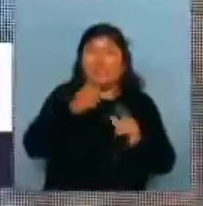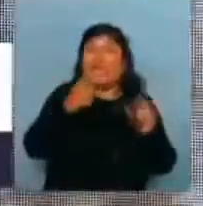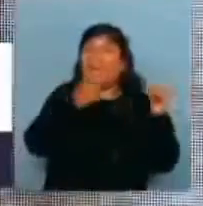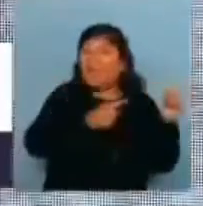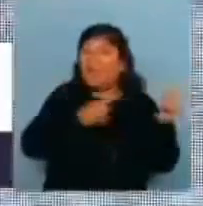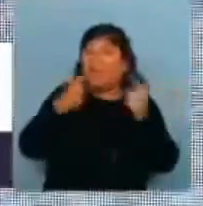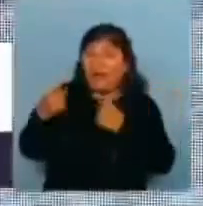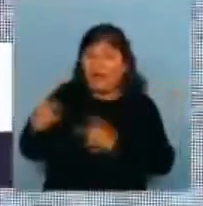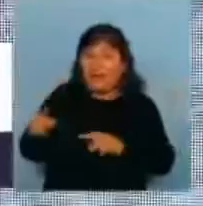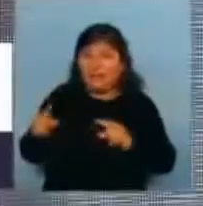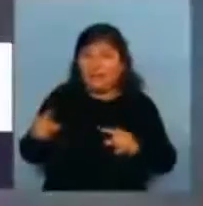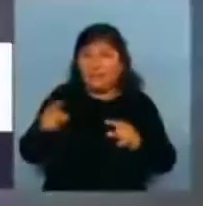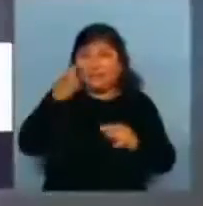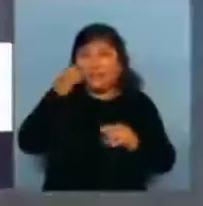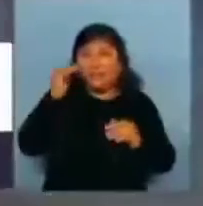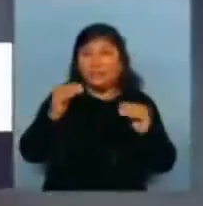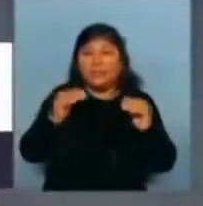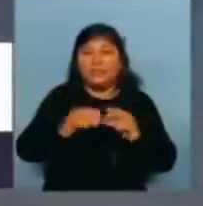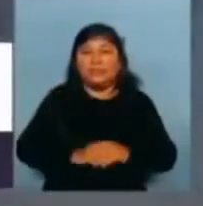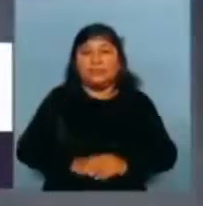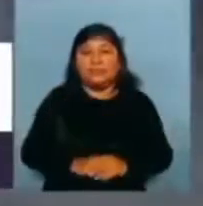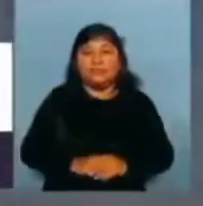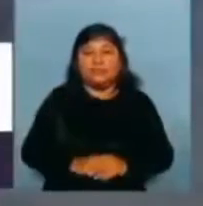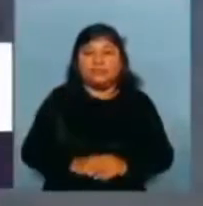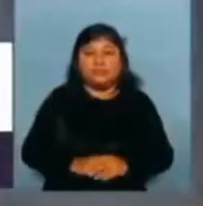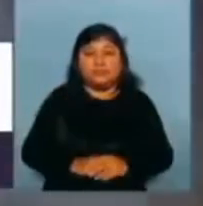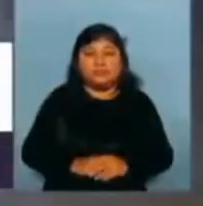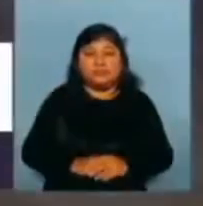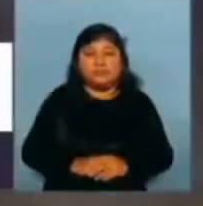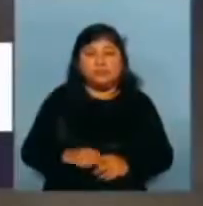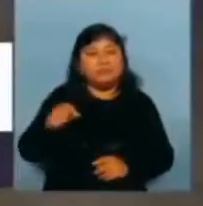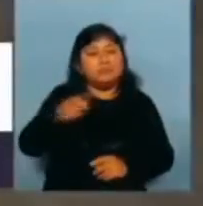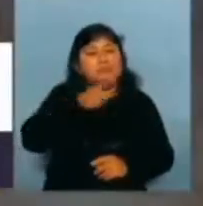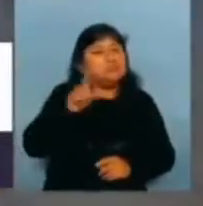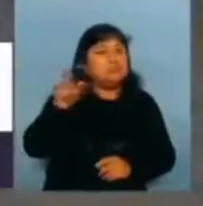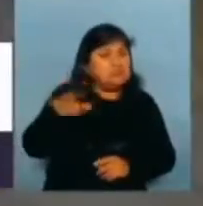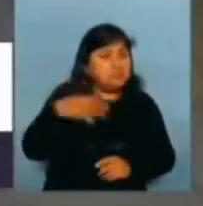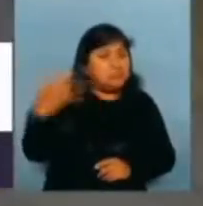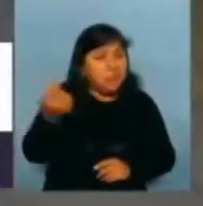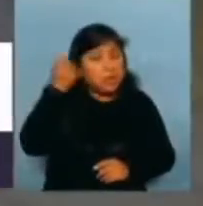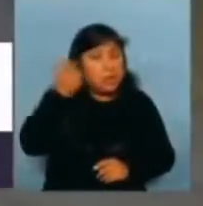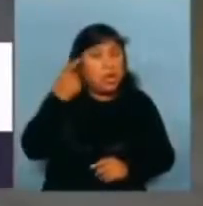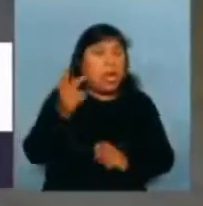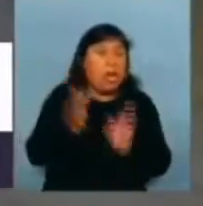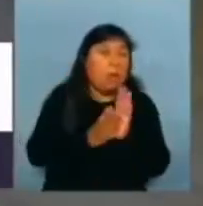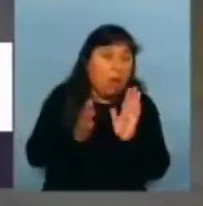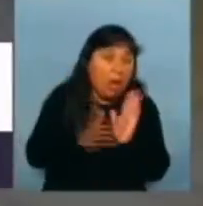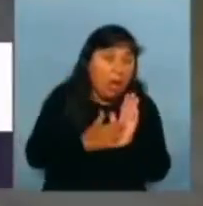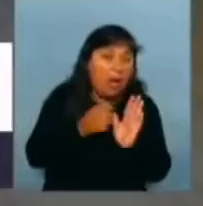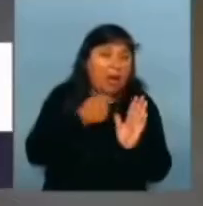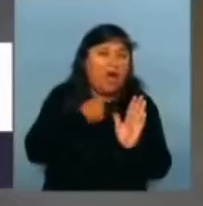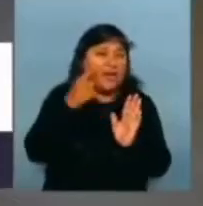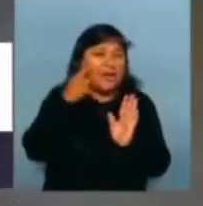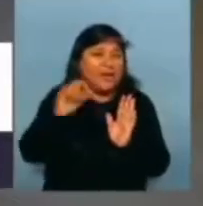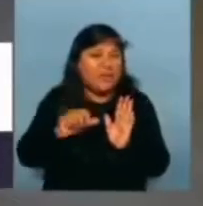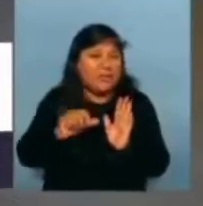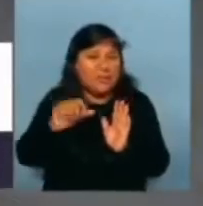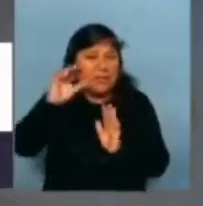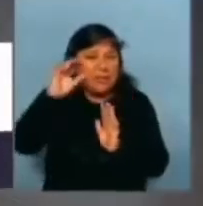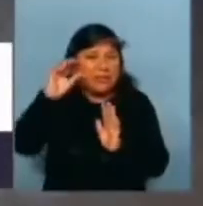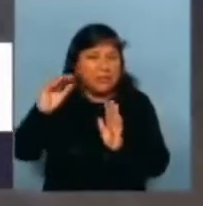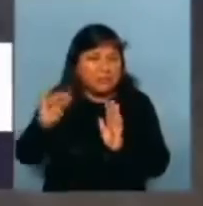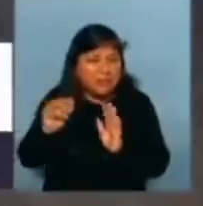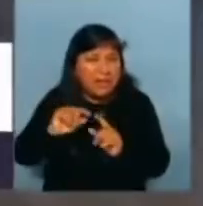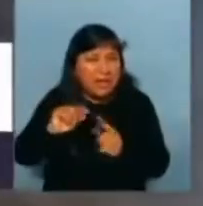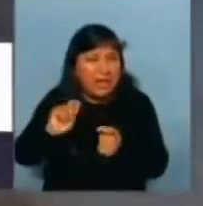que podemos sacar pero bajando esta categoría. Esta oportunidad que se te puede dar en Super Gallo, ¿es como para probar o ya tenés en mente bajar a Super Gallo? No, es